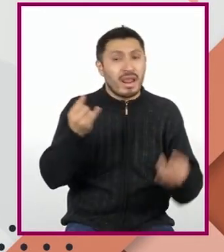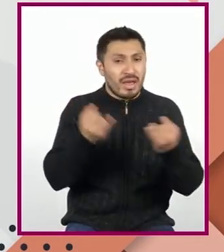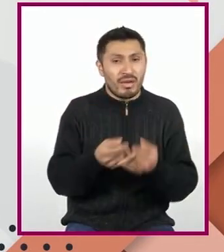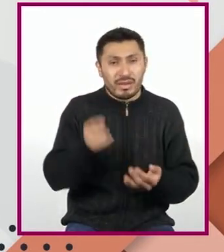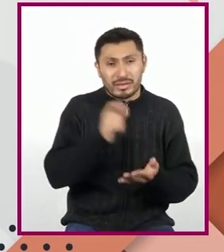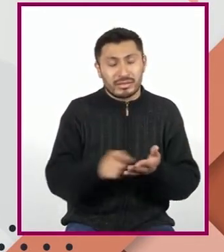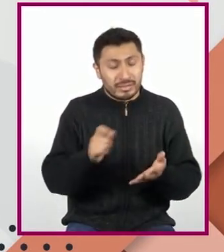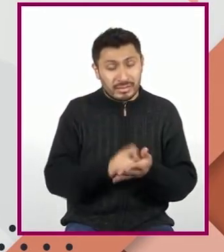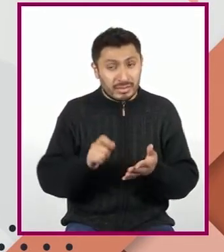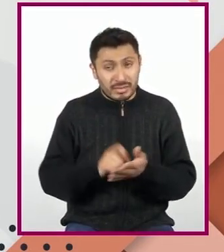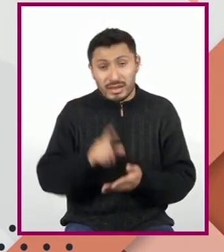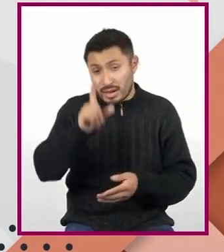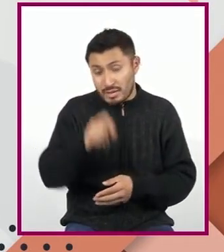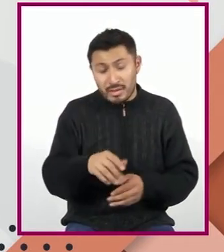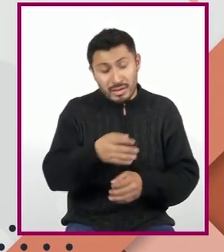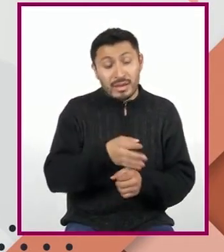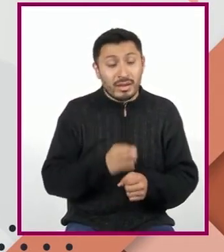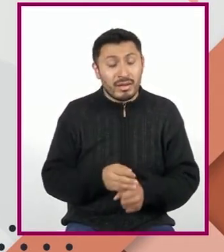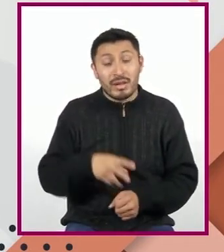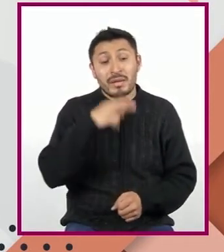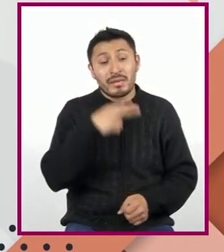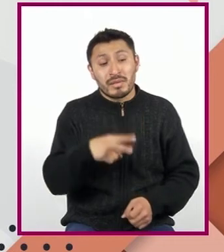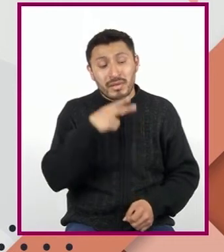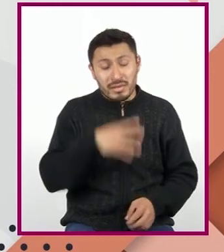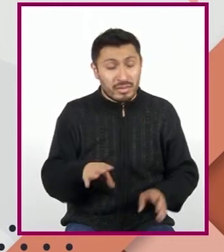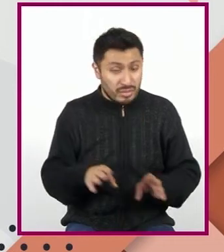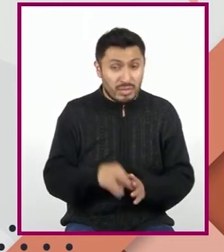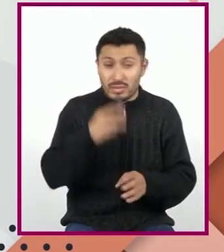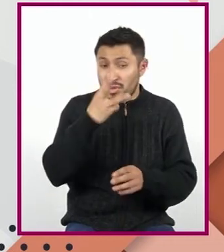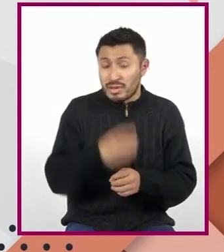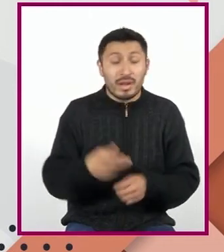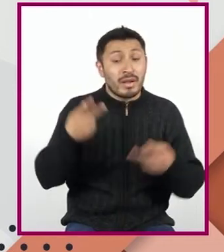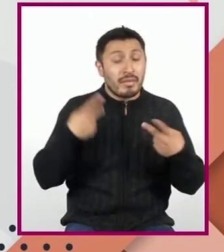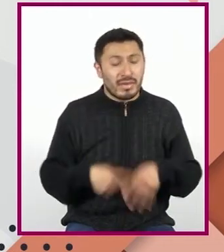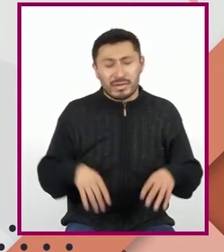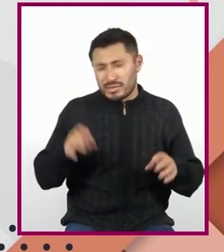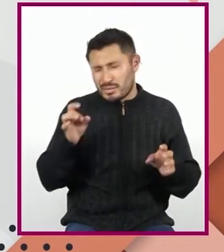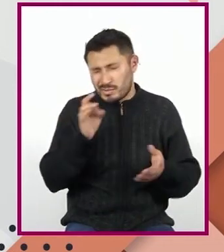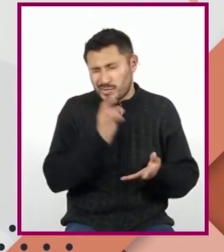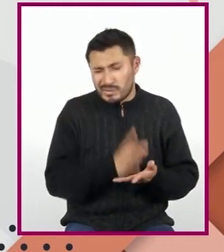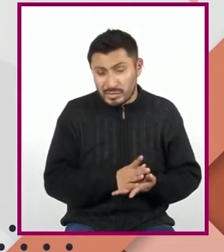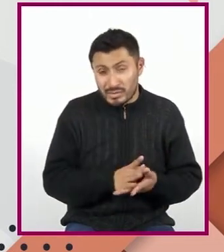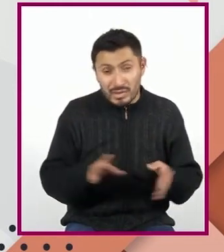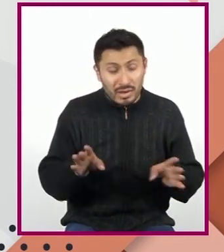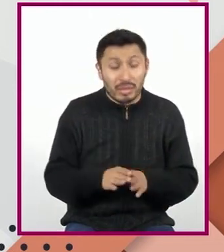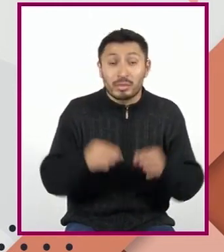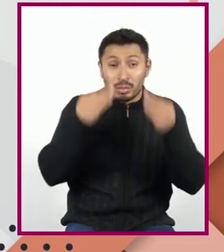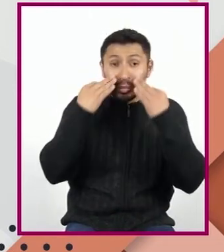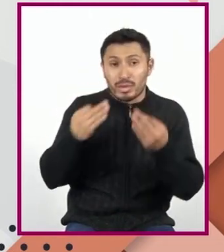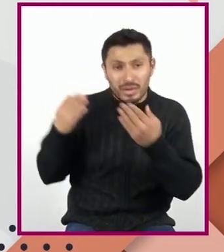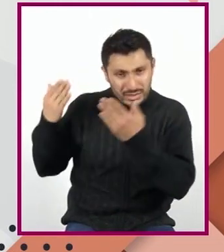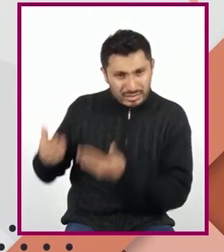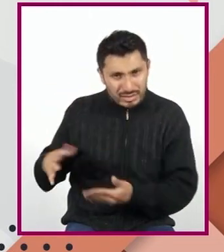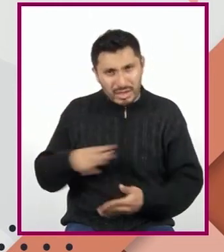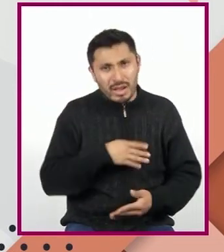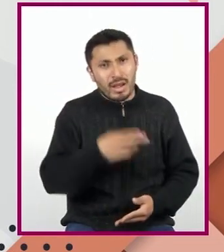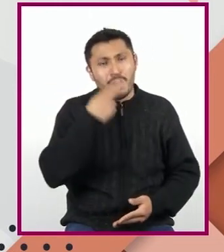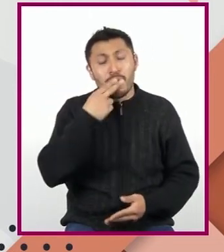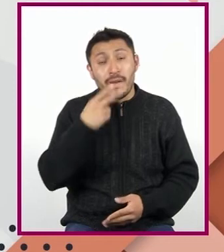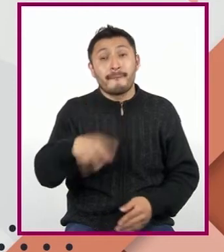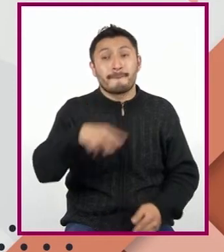él. Él tuvo, tercera persona del singular. En esta parte señala que al prologuista, Rafael